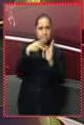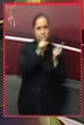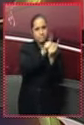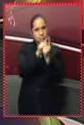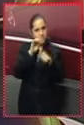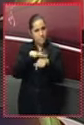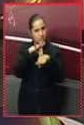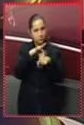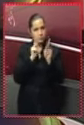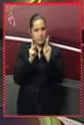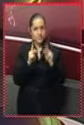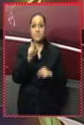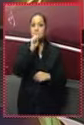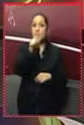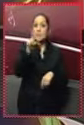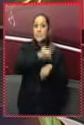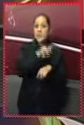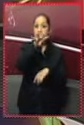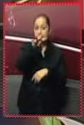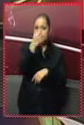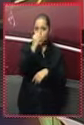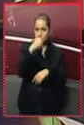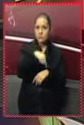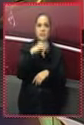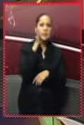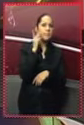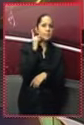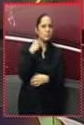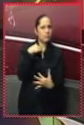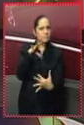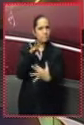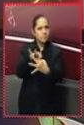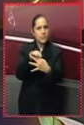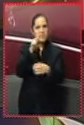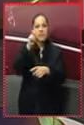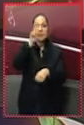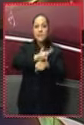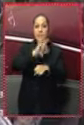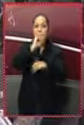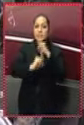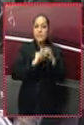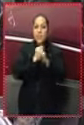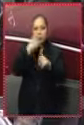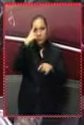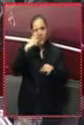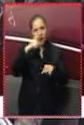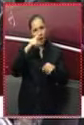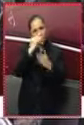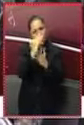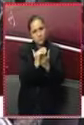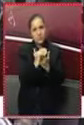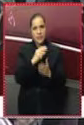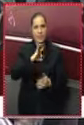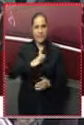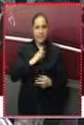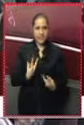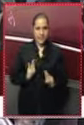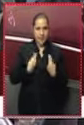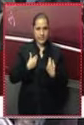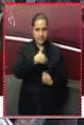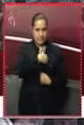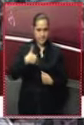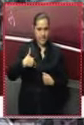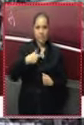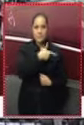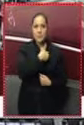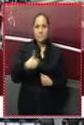octubre la Cámara de Diputados se unió a la conmemoración del Día Internacional de la Lucha contra el Cáncer de Mama. El presidente de la Cámara Baja, el diputado Jesús